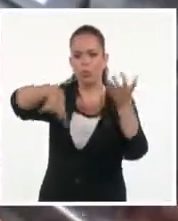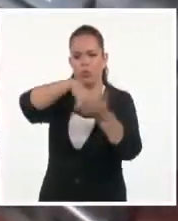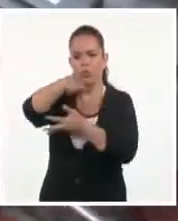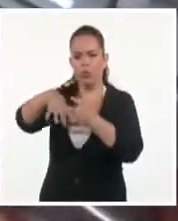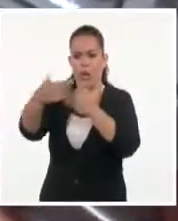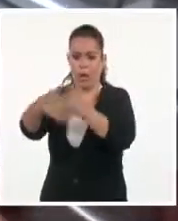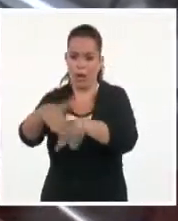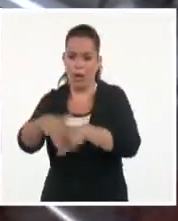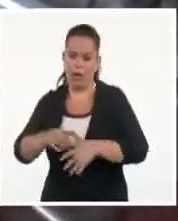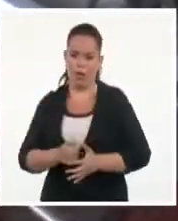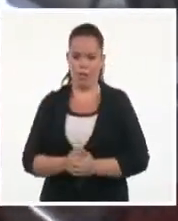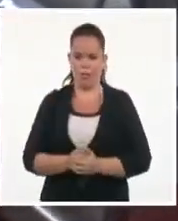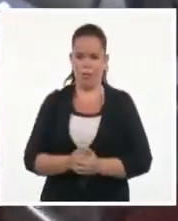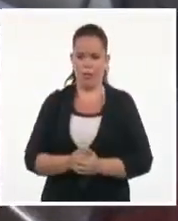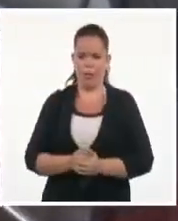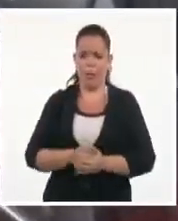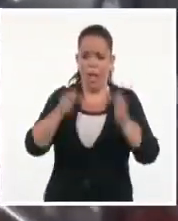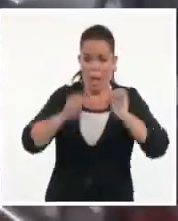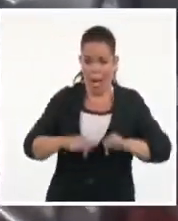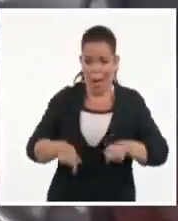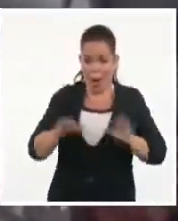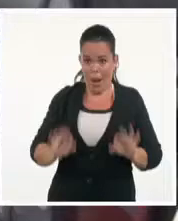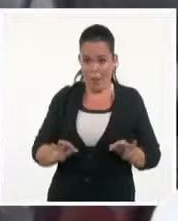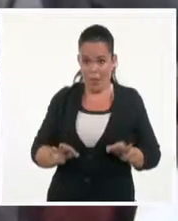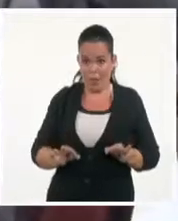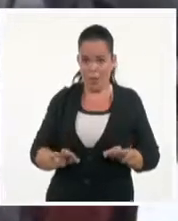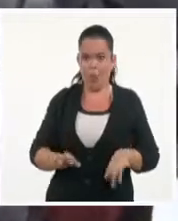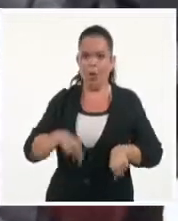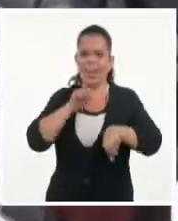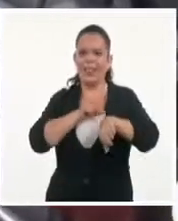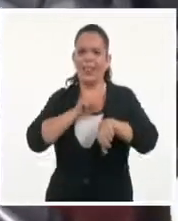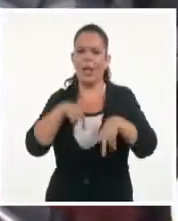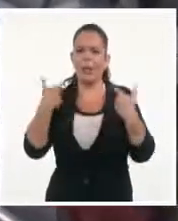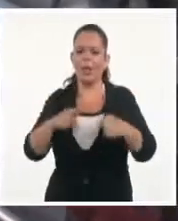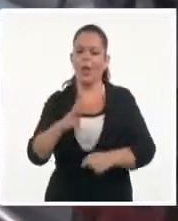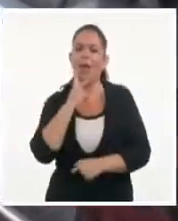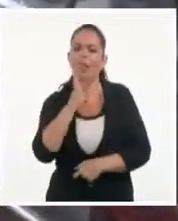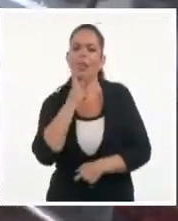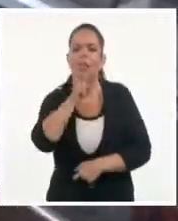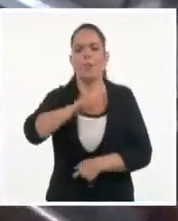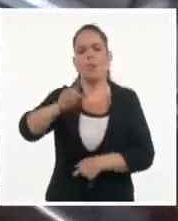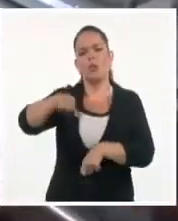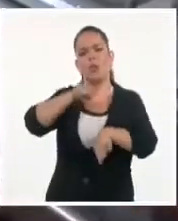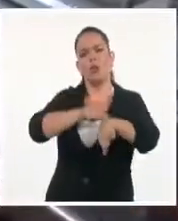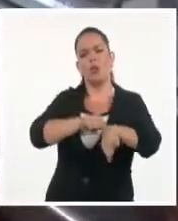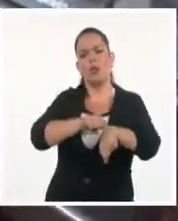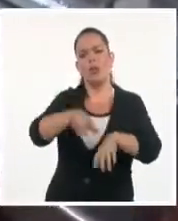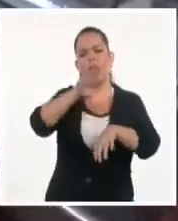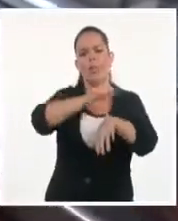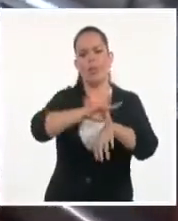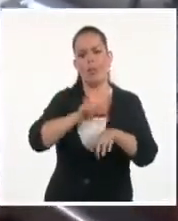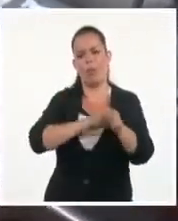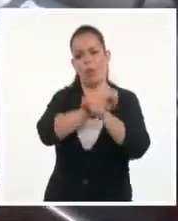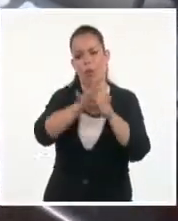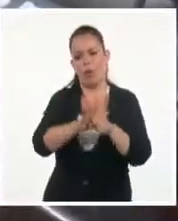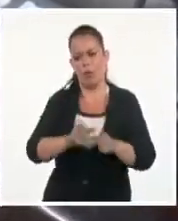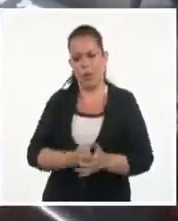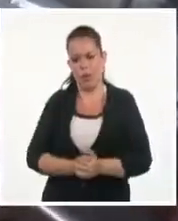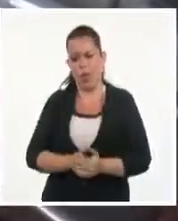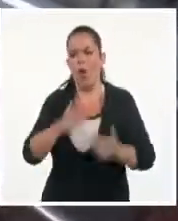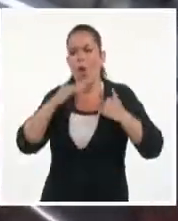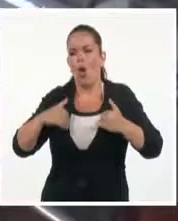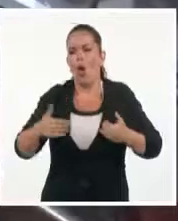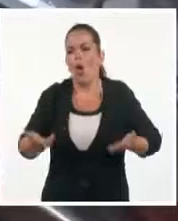cómo atendemos a los que están padeciendo, en cómo logramos capacidades de ingreso para todos los que empiezan a contraer la enfermedad, en cómo cortamos